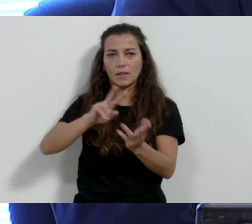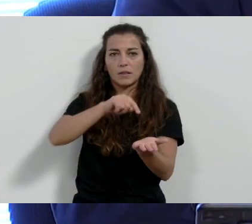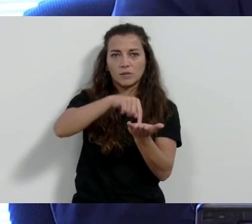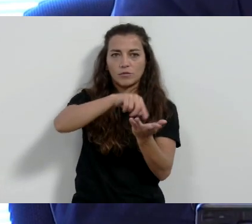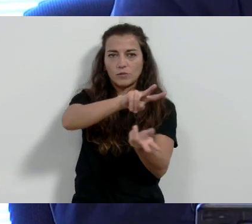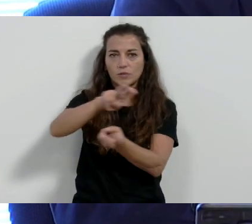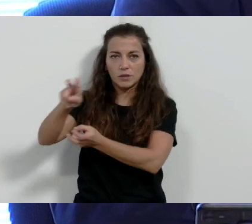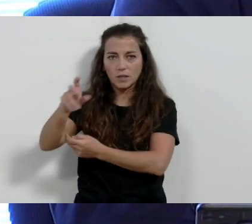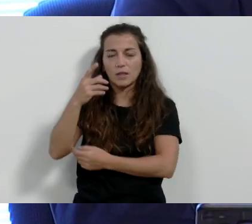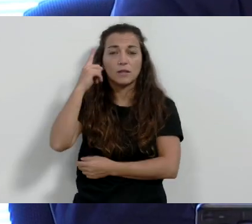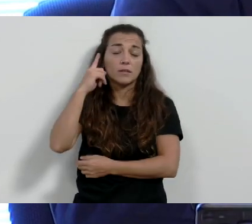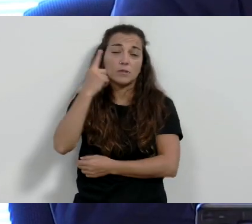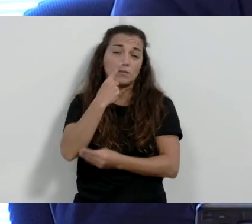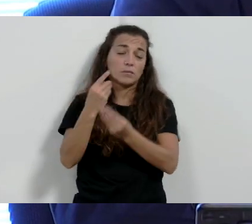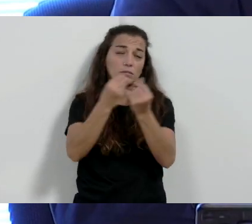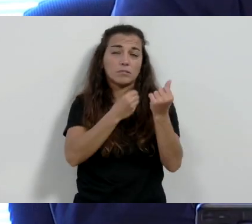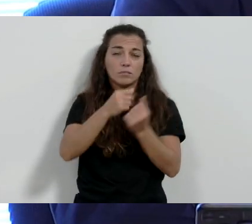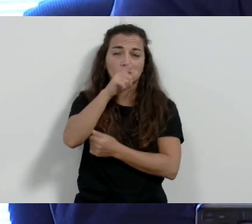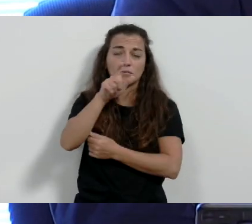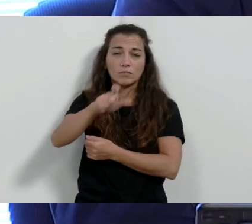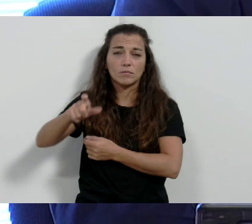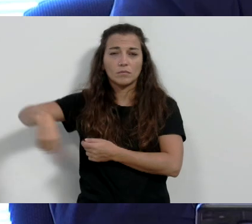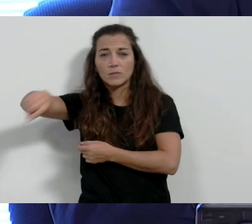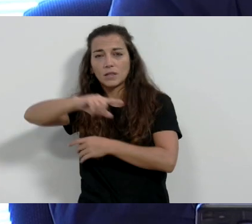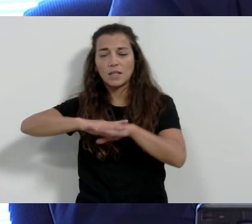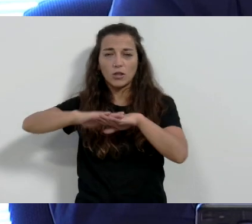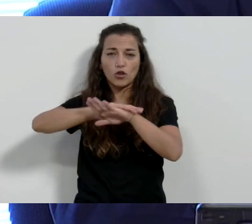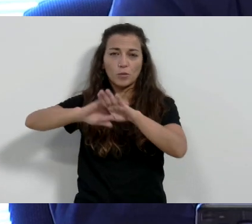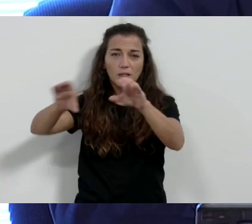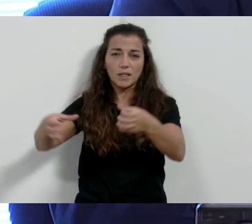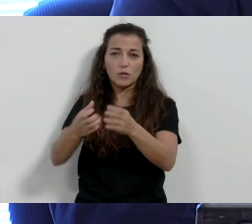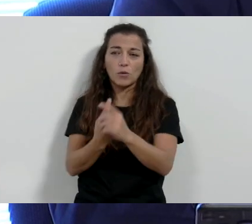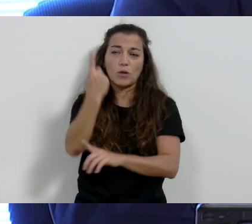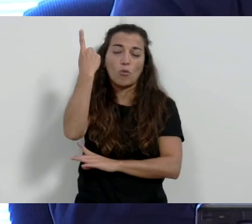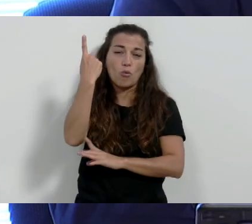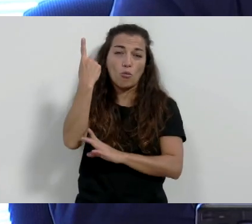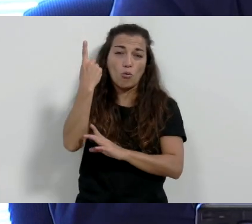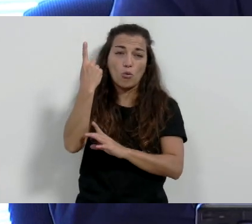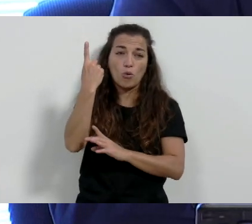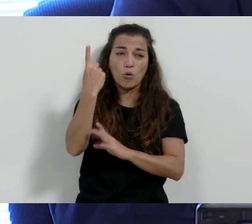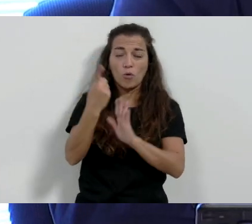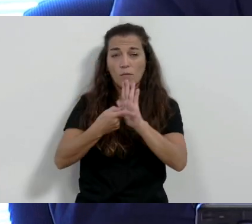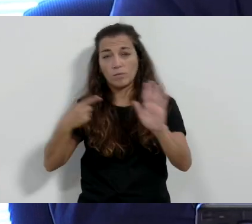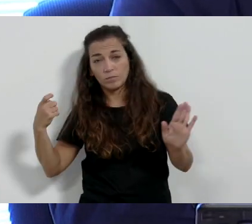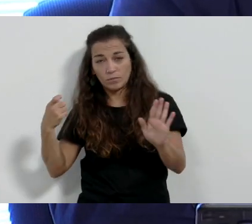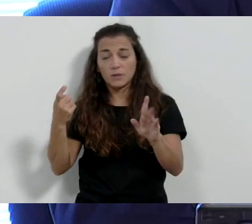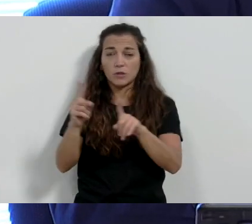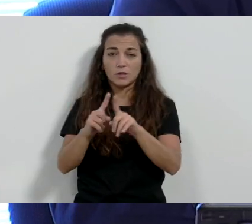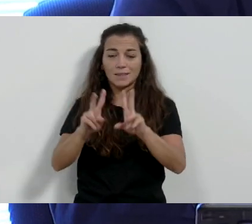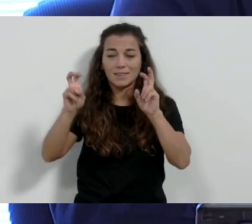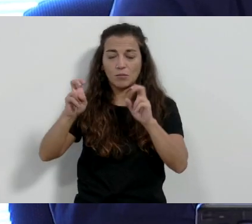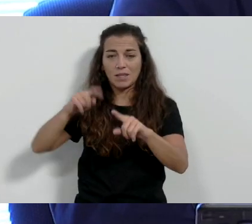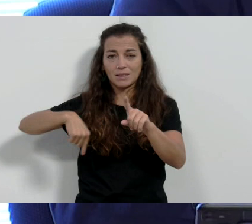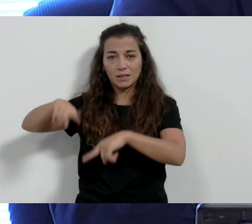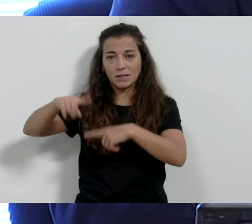del equipo de Gobierno, es que este año, salvo una modificación muy puntual y atendiendo a las ayudas del Gobierno con respecto al transporte público,